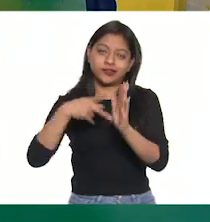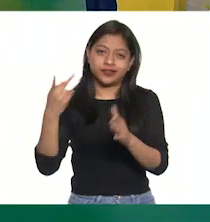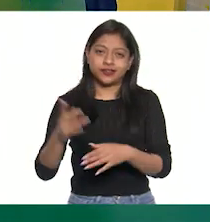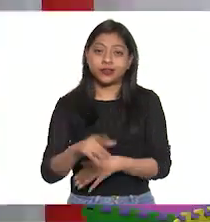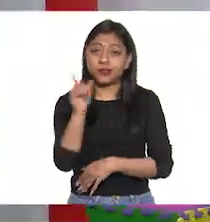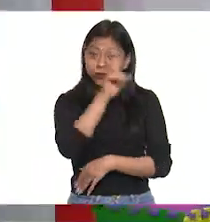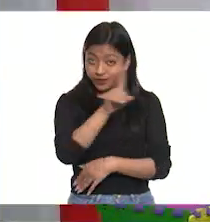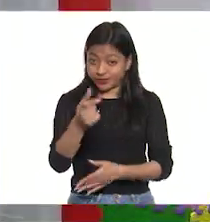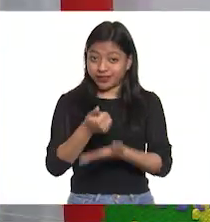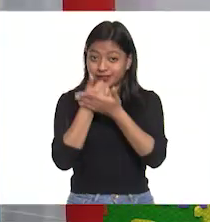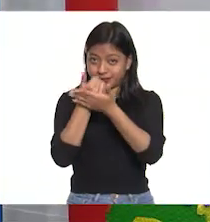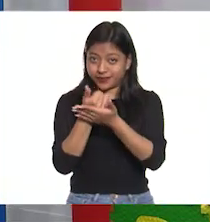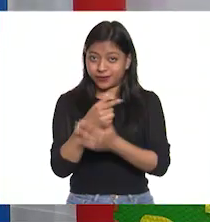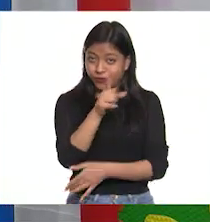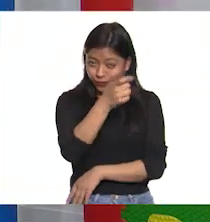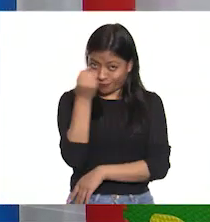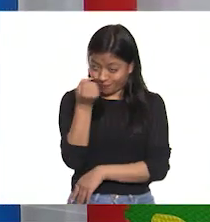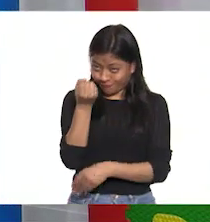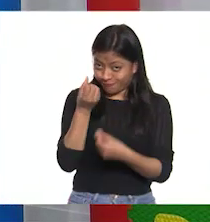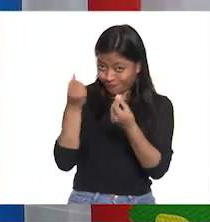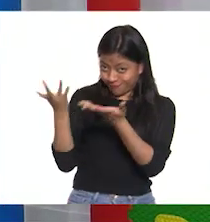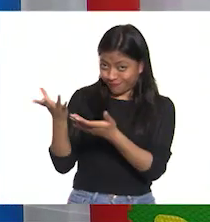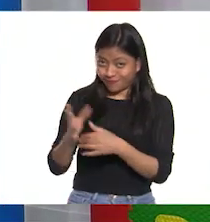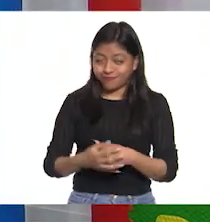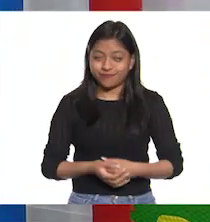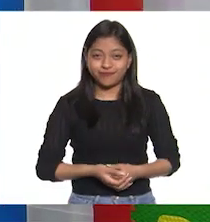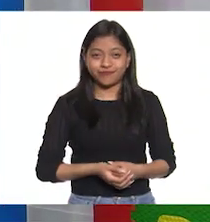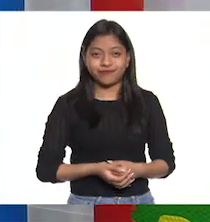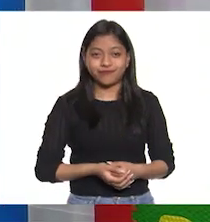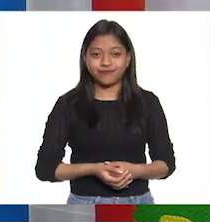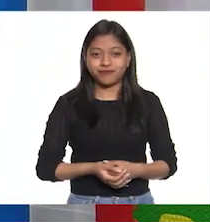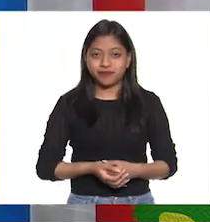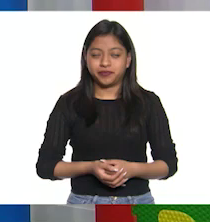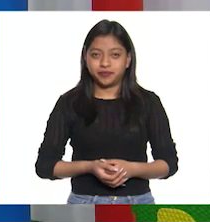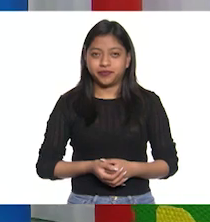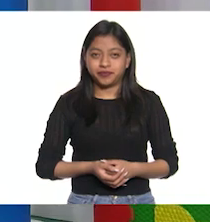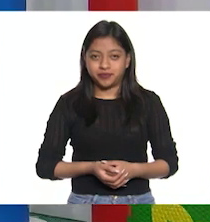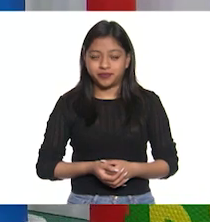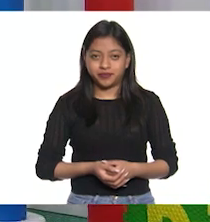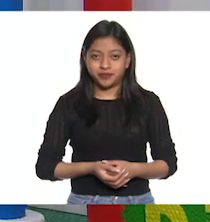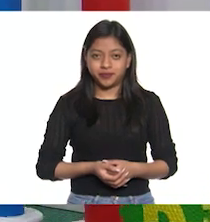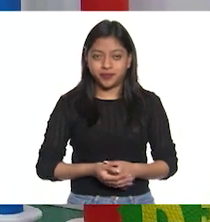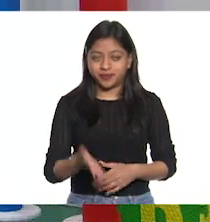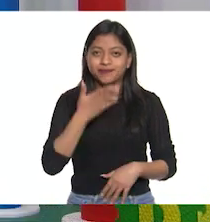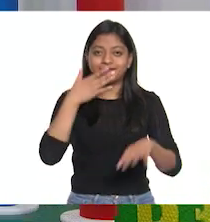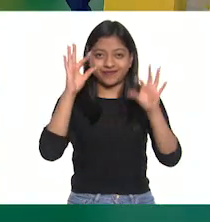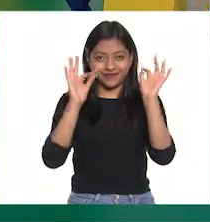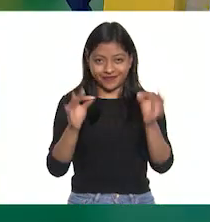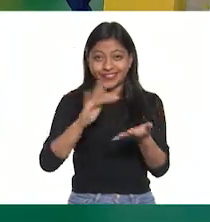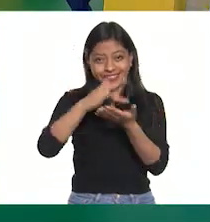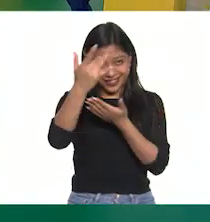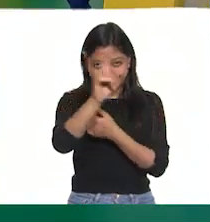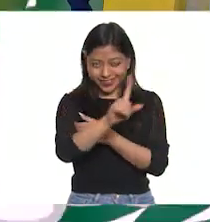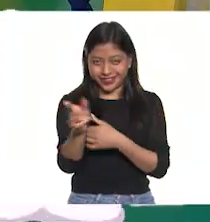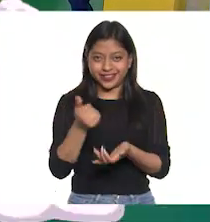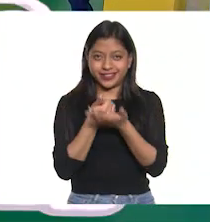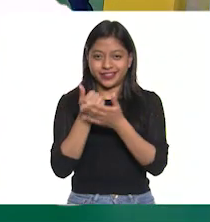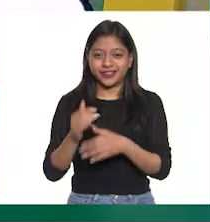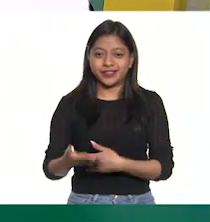y niños, ayúdenme. Sóplenle, sóplenle. Ok. Muy bien, les agradezco.